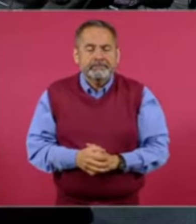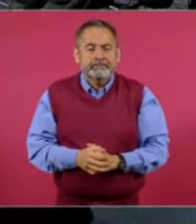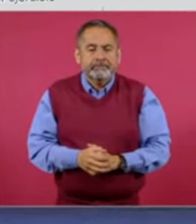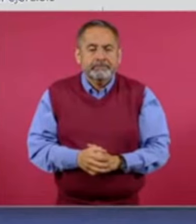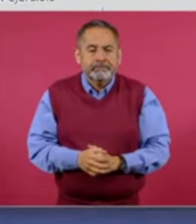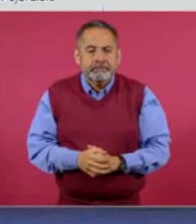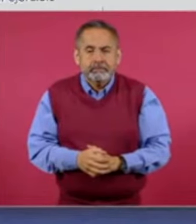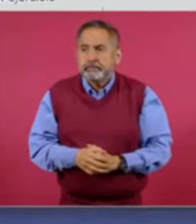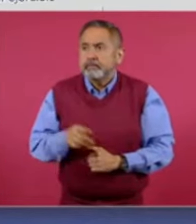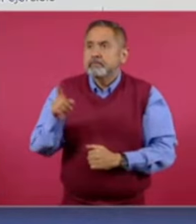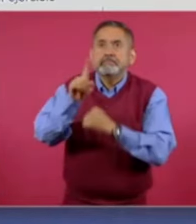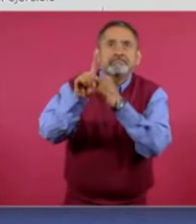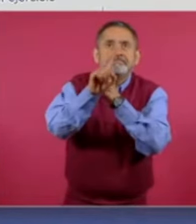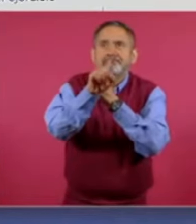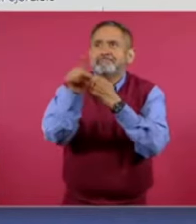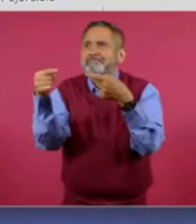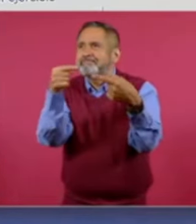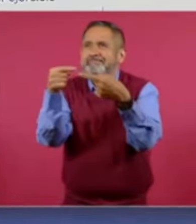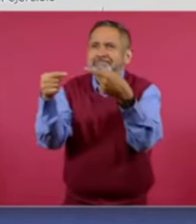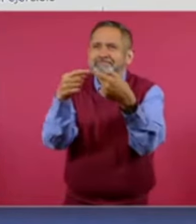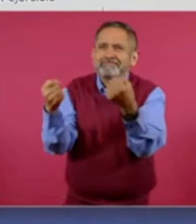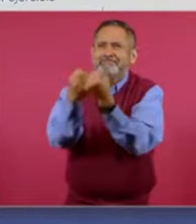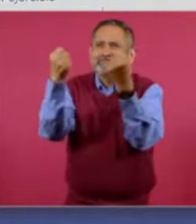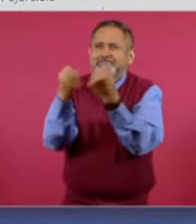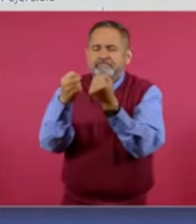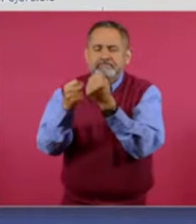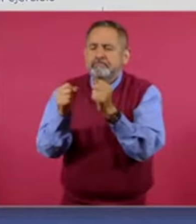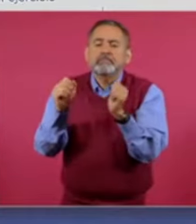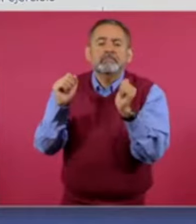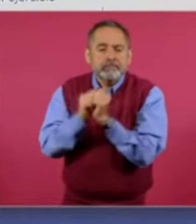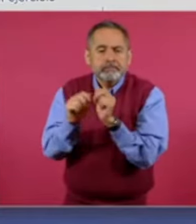la solución pacífica de controversias.